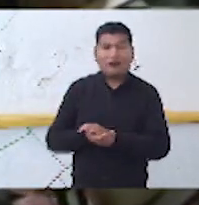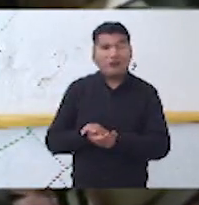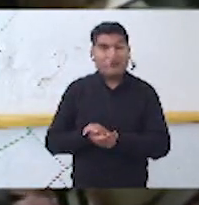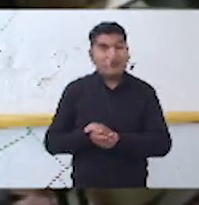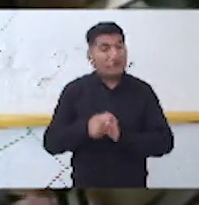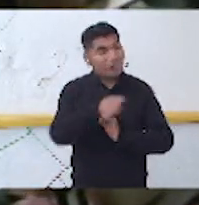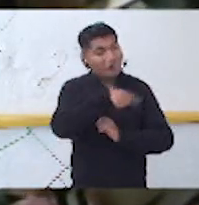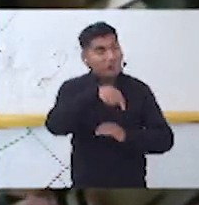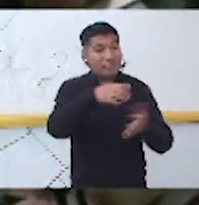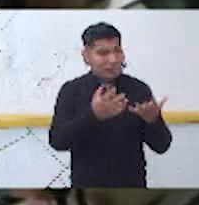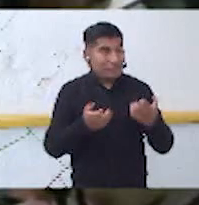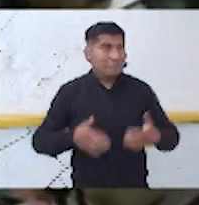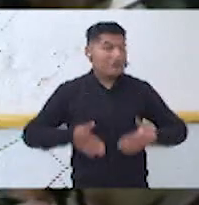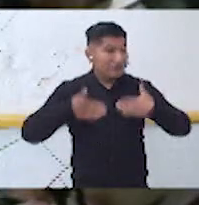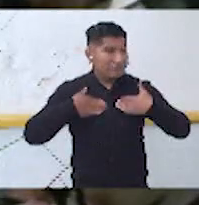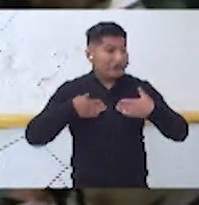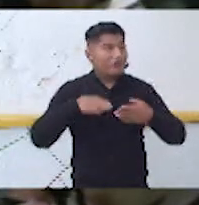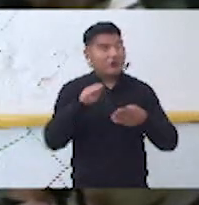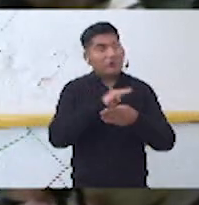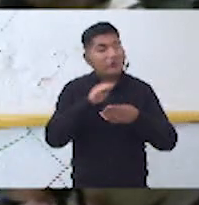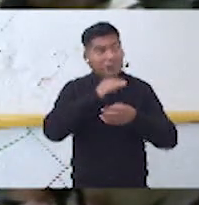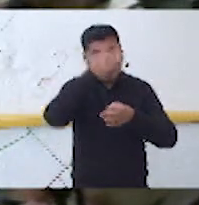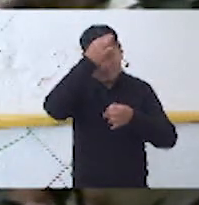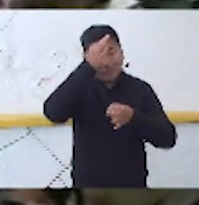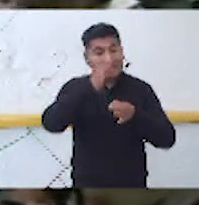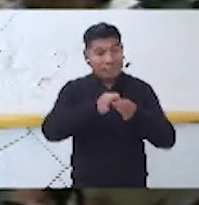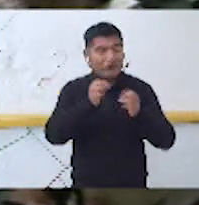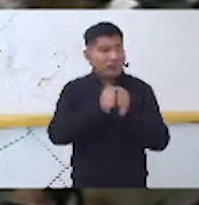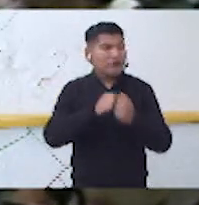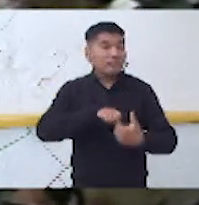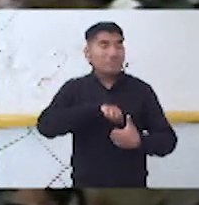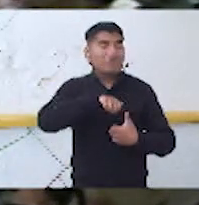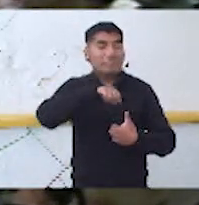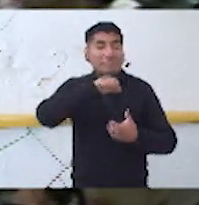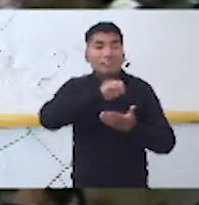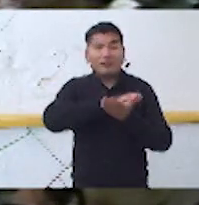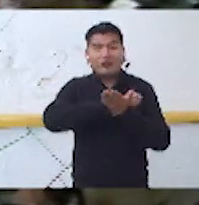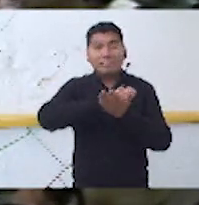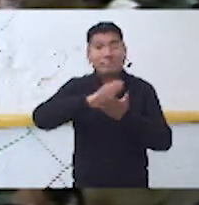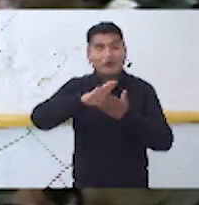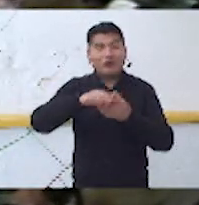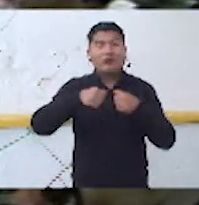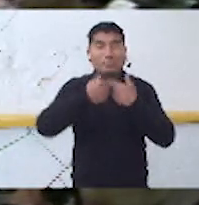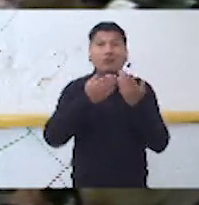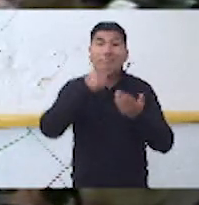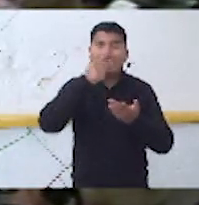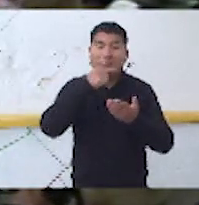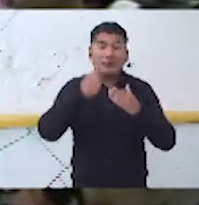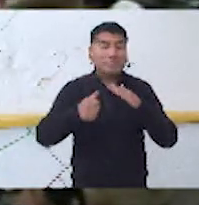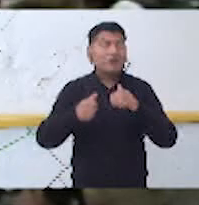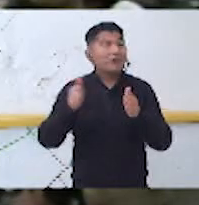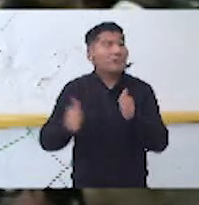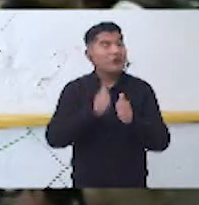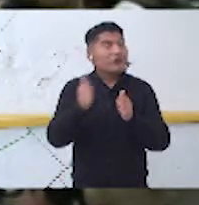¿Quieren vivir el ministerio de la fe con alma limpia, como dice el apóstol, y de palabra y obra